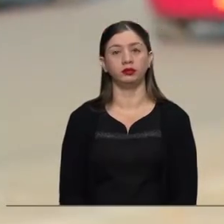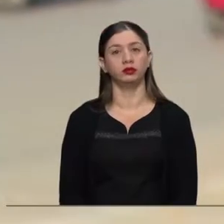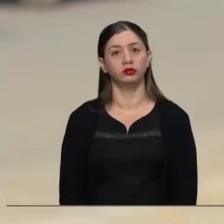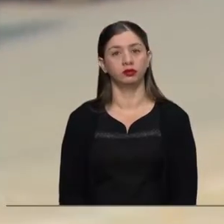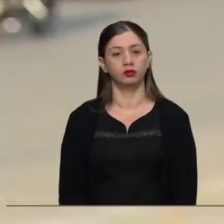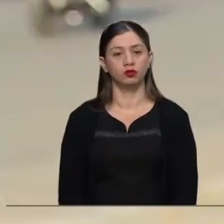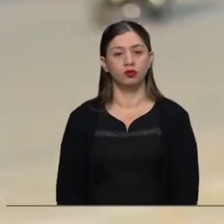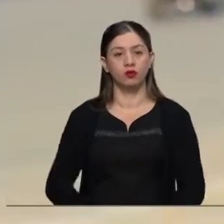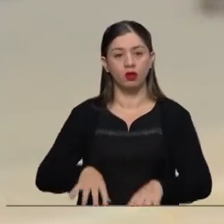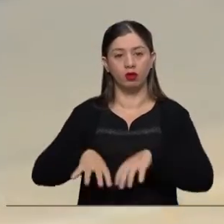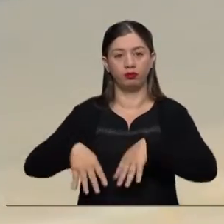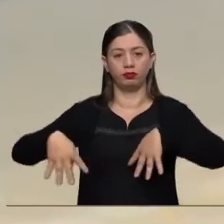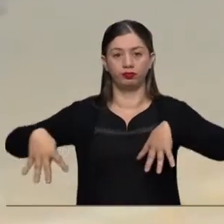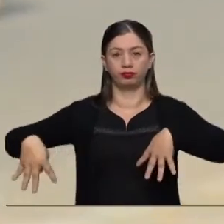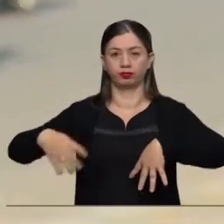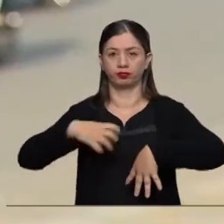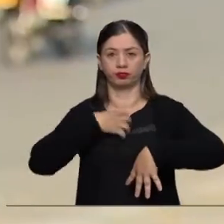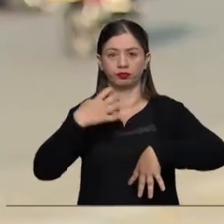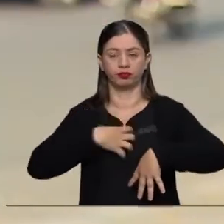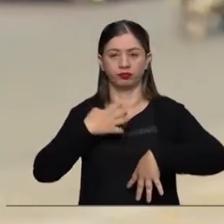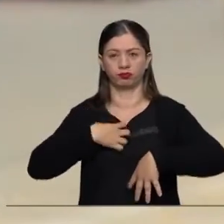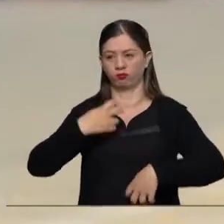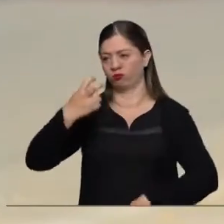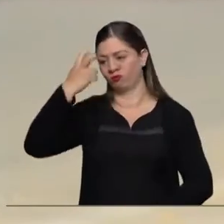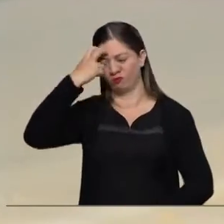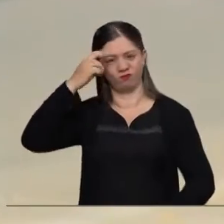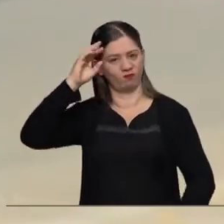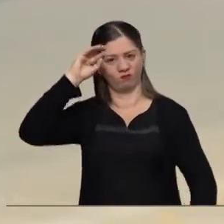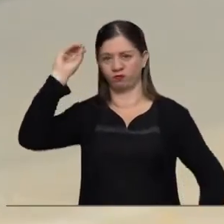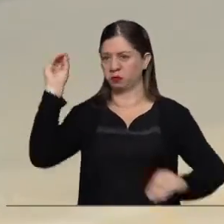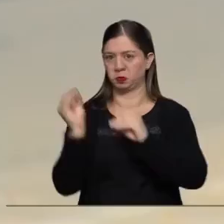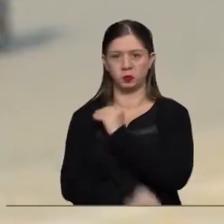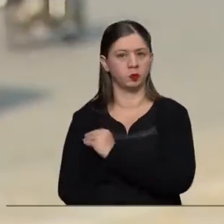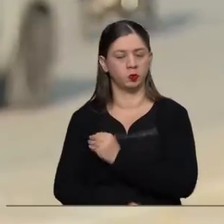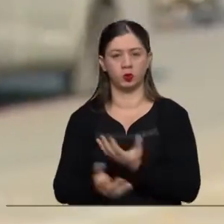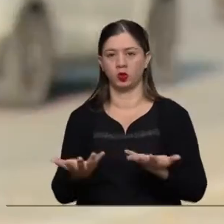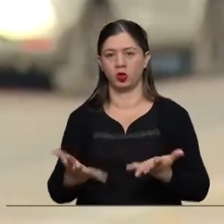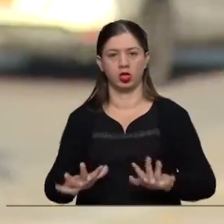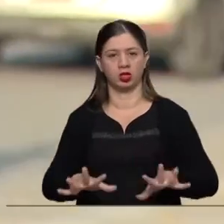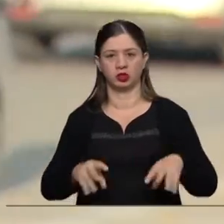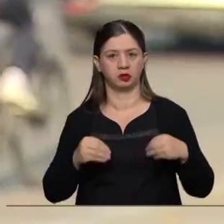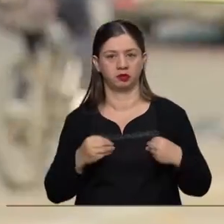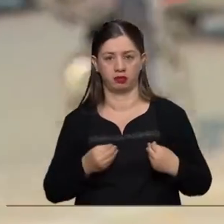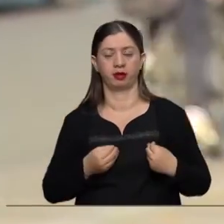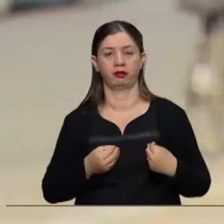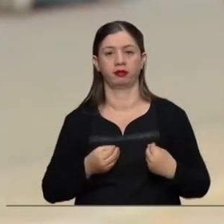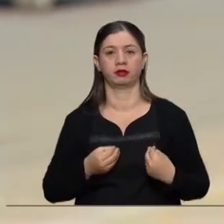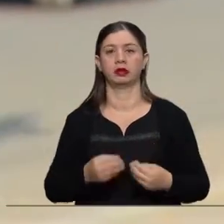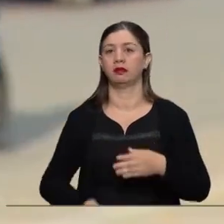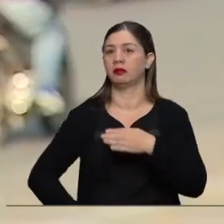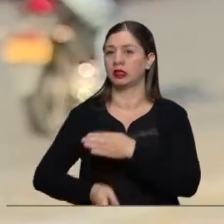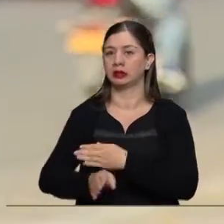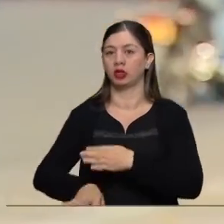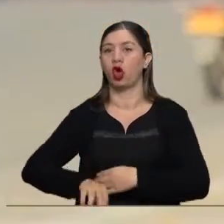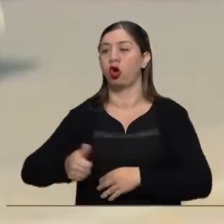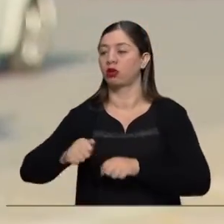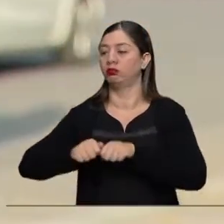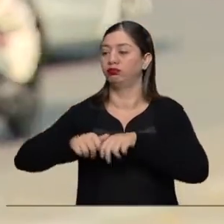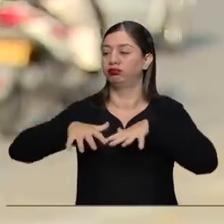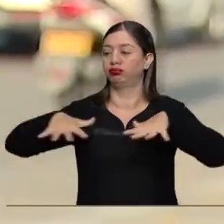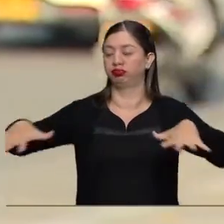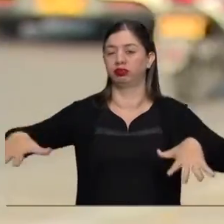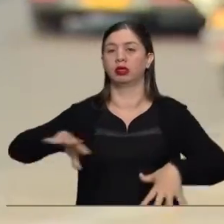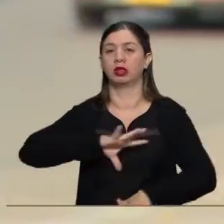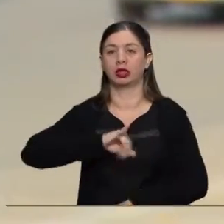Esas concentraciones de habitantes que se oponen a esa iniciativa del distrito pues se va a extender a otros barrios de Cali o a